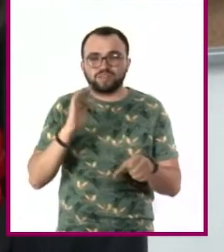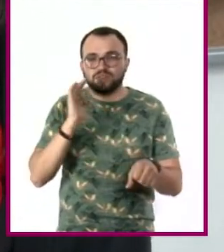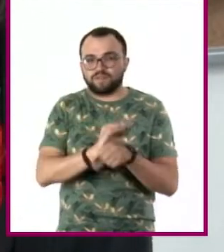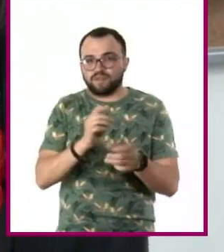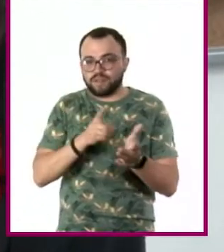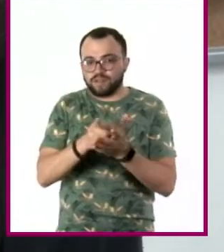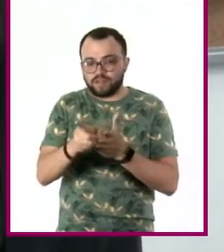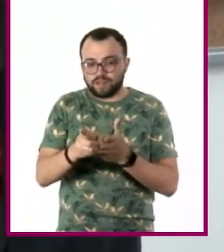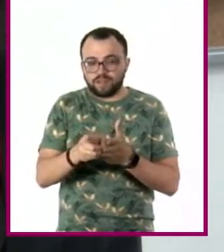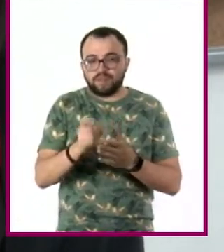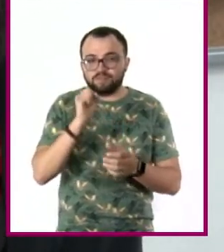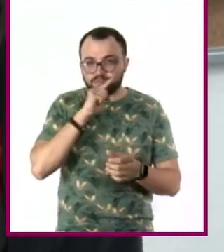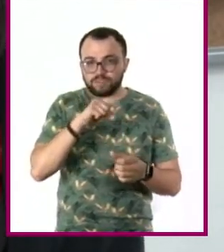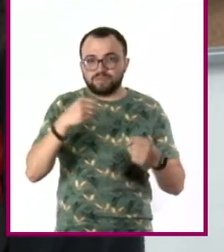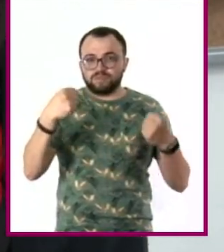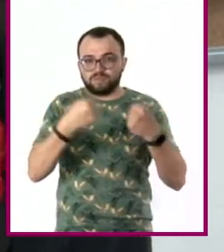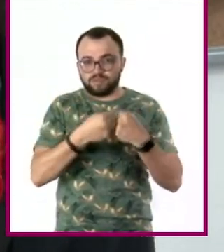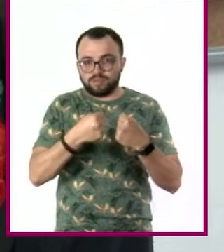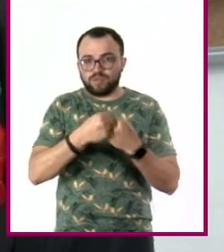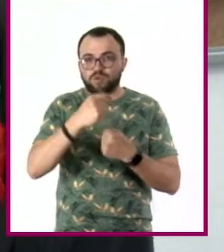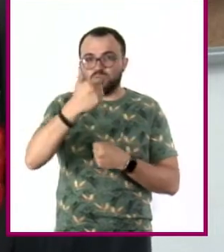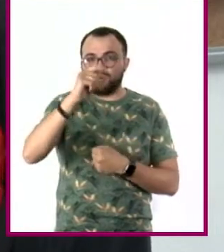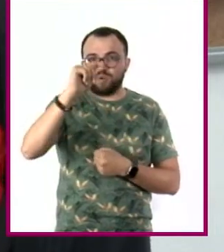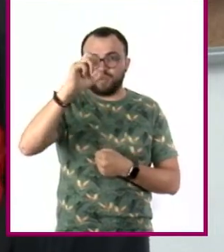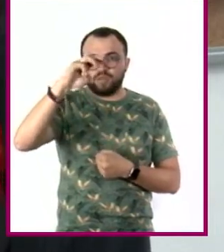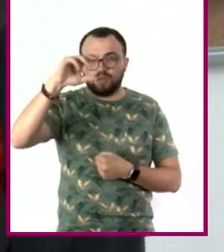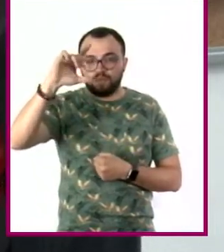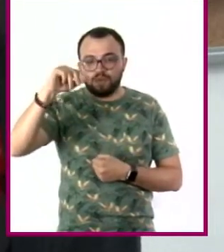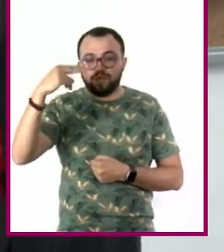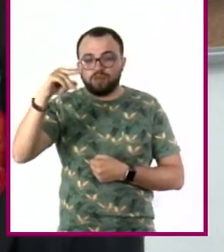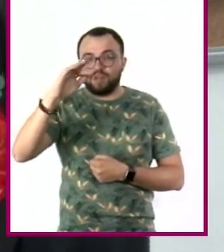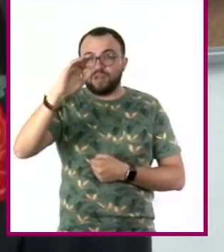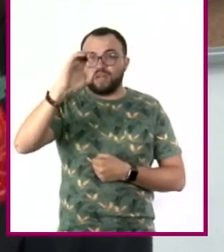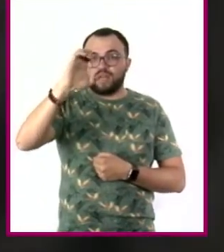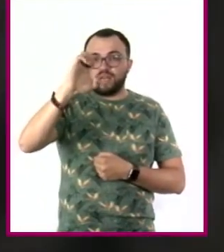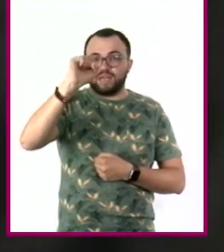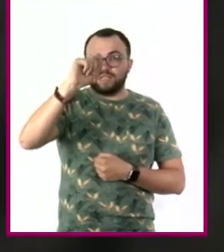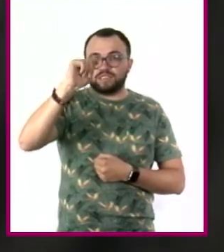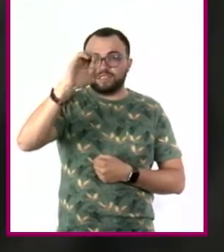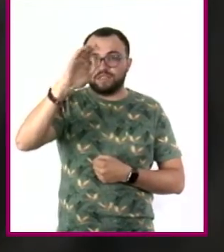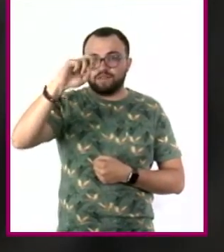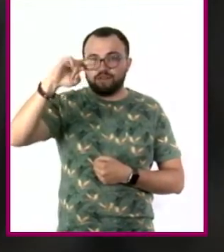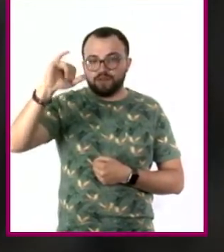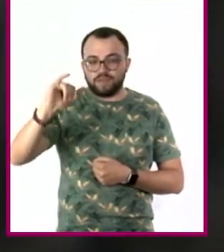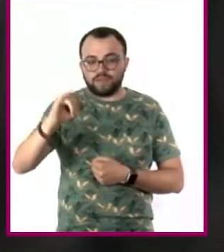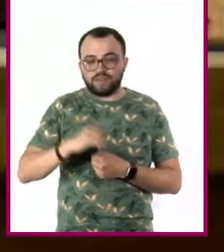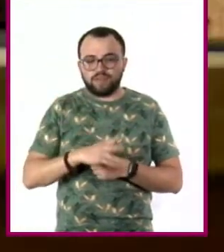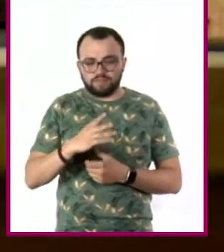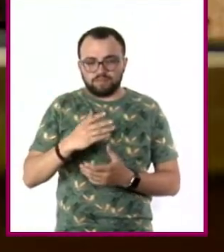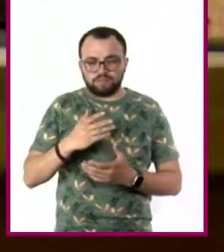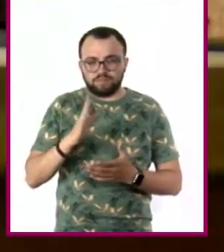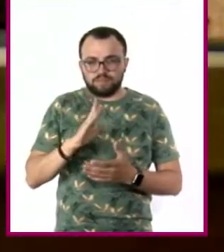los migrantes en nuestra frontera sur con Guatemala. Se llama Stephanie Ang. ¿Les parece? Por supuesto.